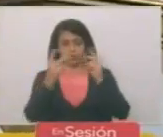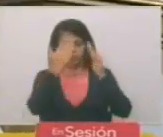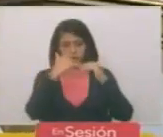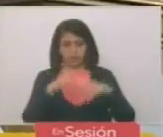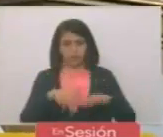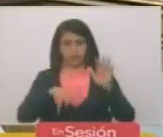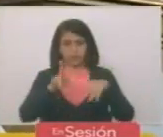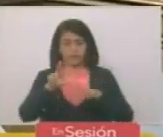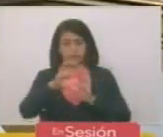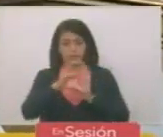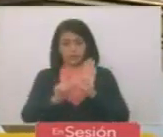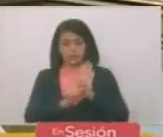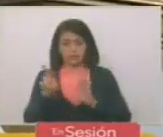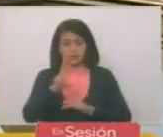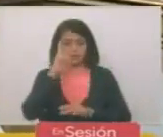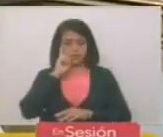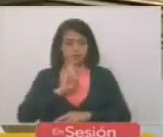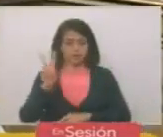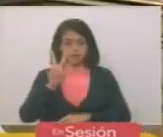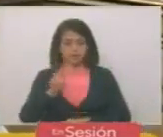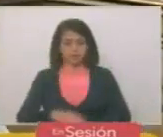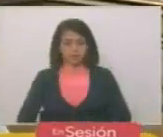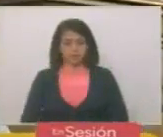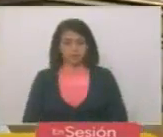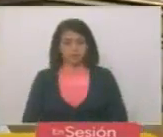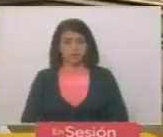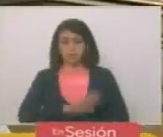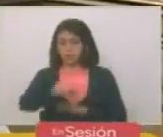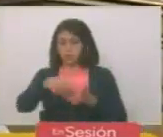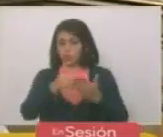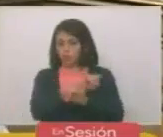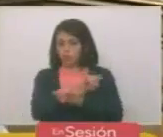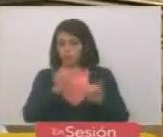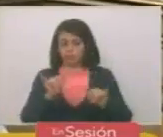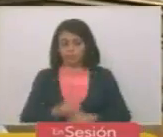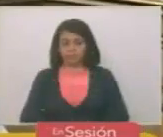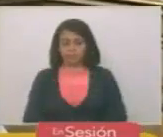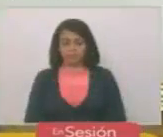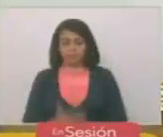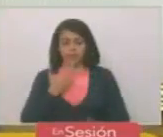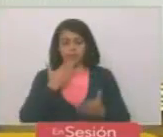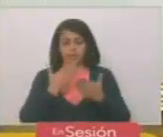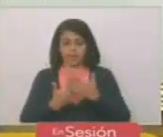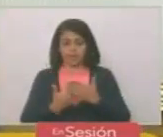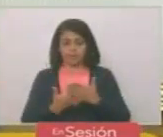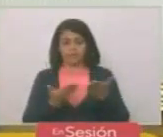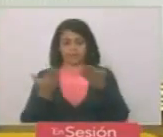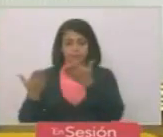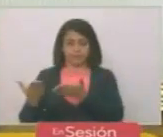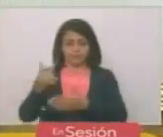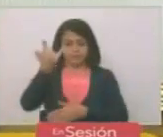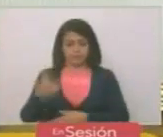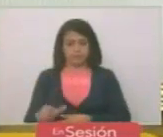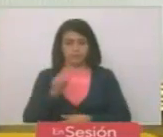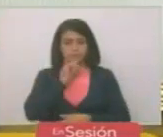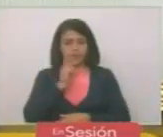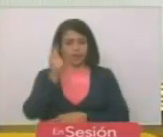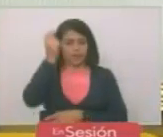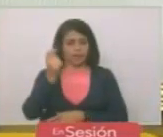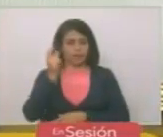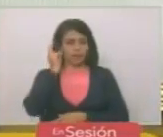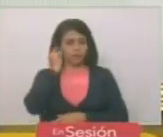13, de la Constitución de la República Bolivariana de Venezuela. Es todo, ciudadano presidente. Gracias, secretaria. Dejo en el derecho de palabra a la